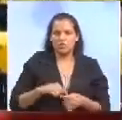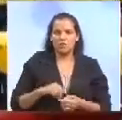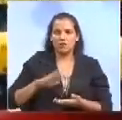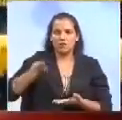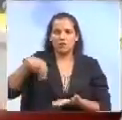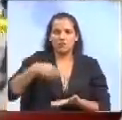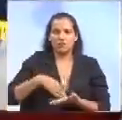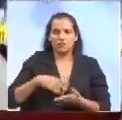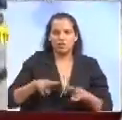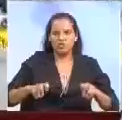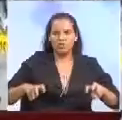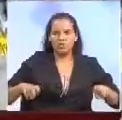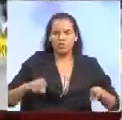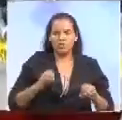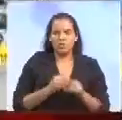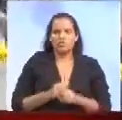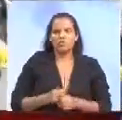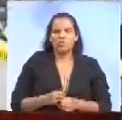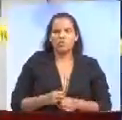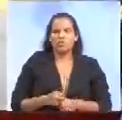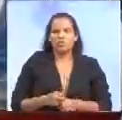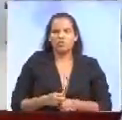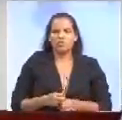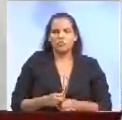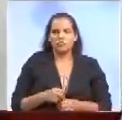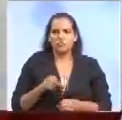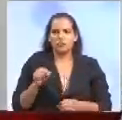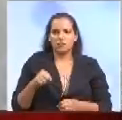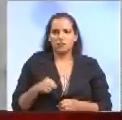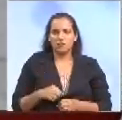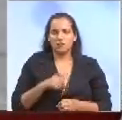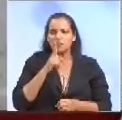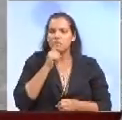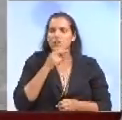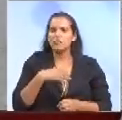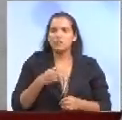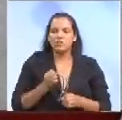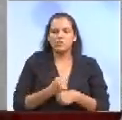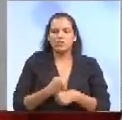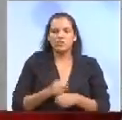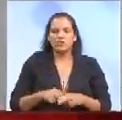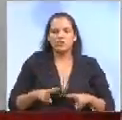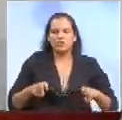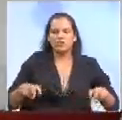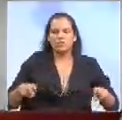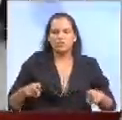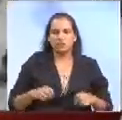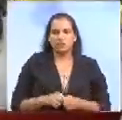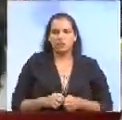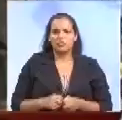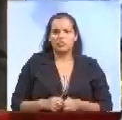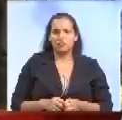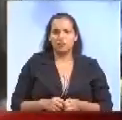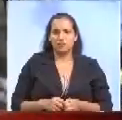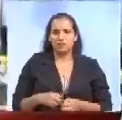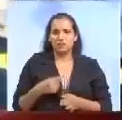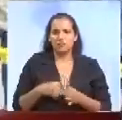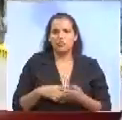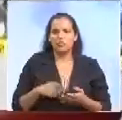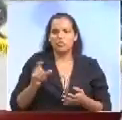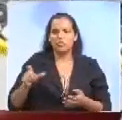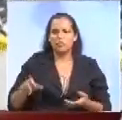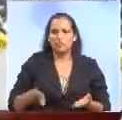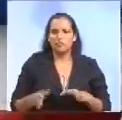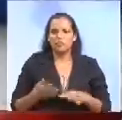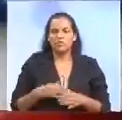de Investigación de Accidentes de Tránsito, SIAC, quienes realizaron el levantamiento de la información. El cuerpo sin